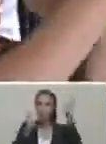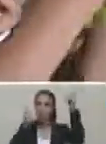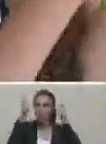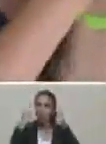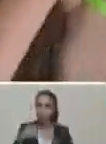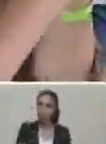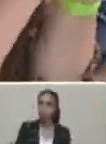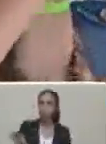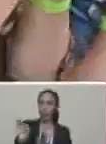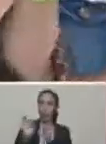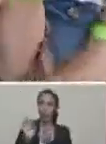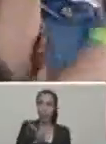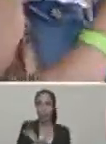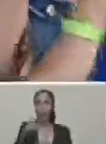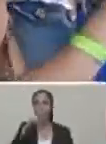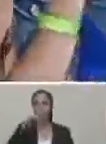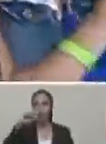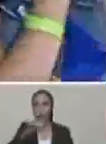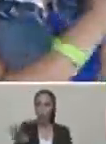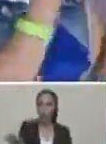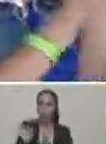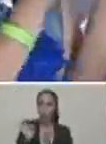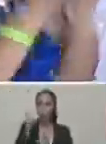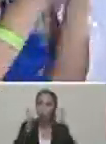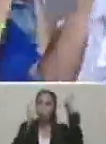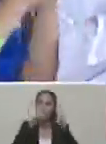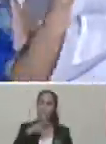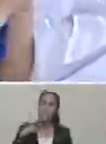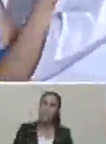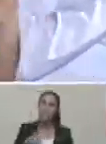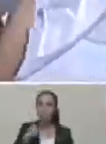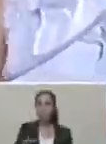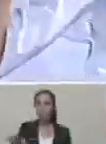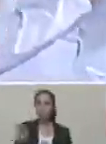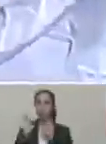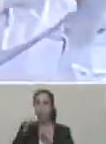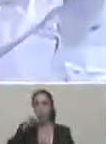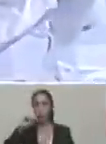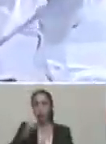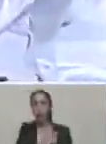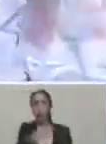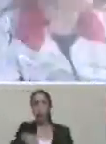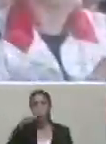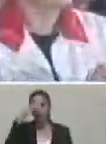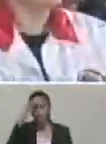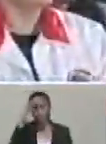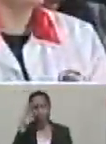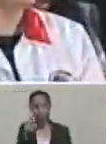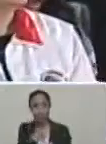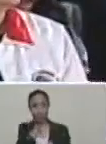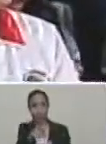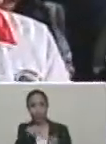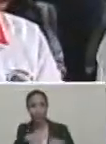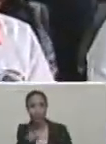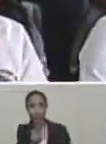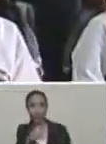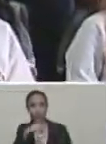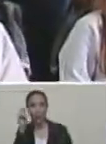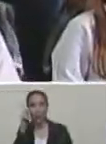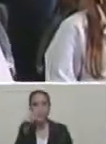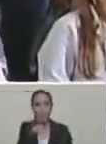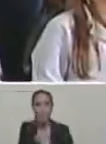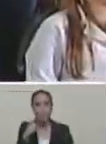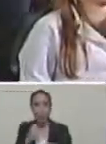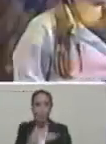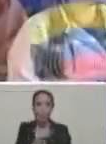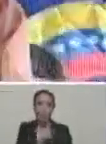sea, nada es casual. La presencia cubana en Venezuela, yo le puedo decir que